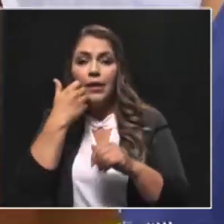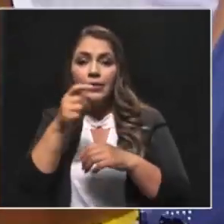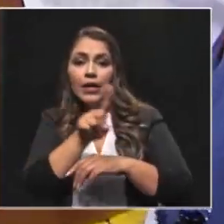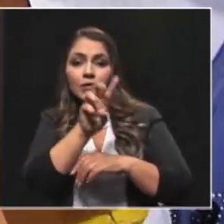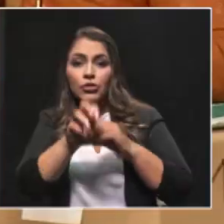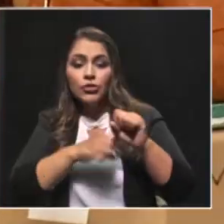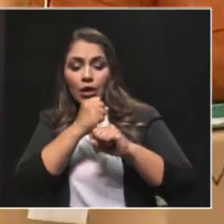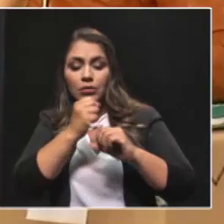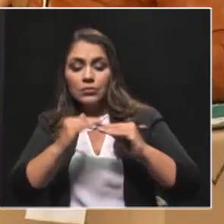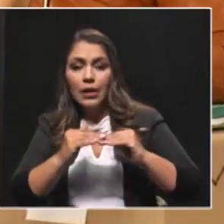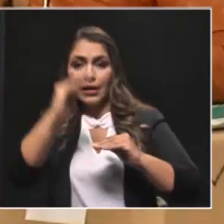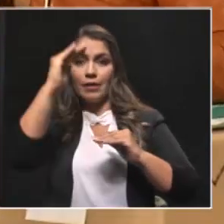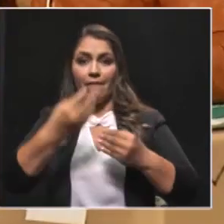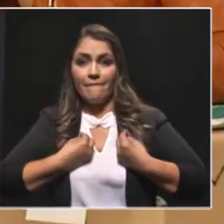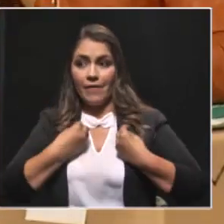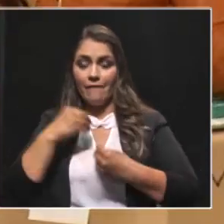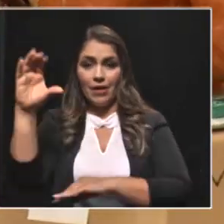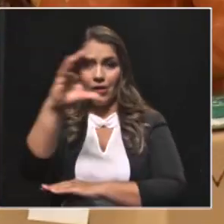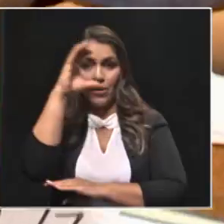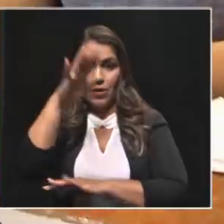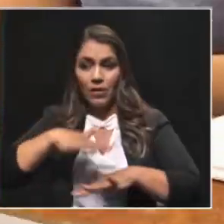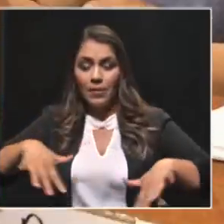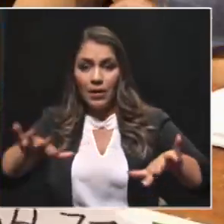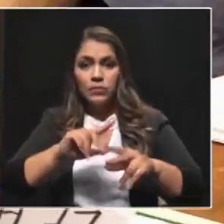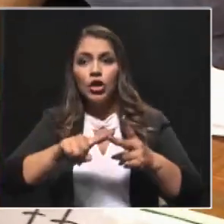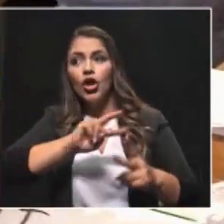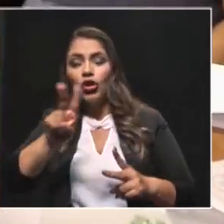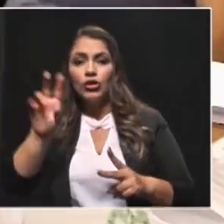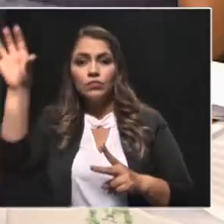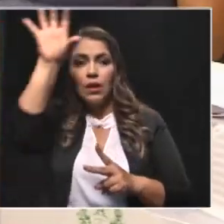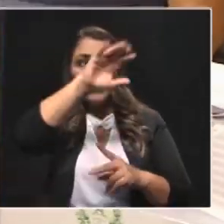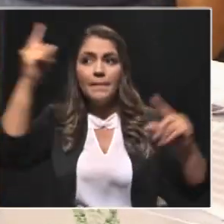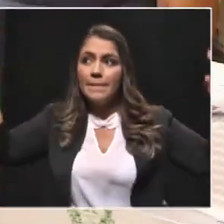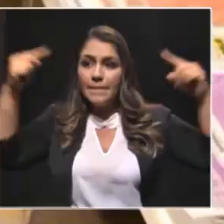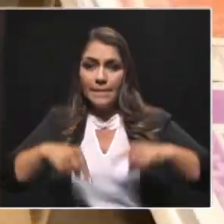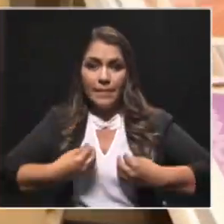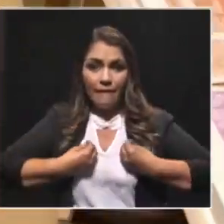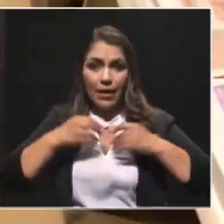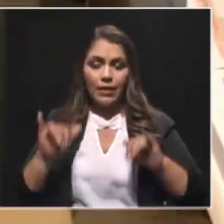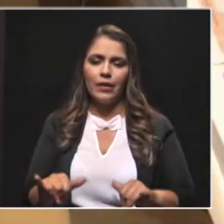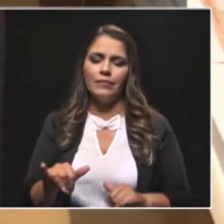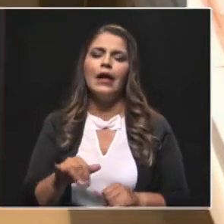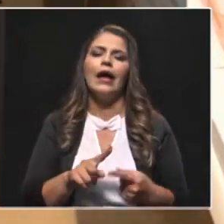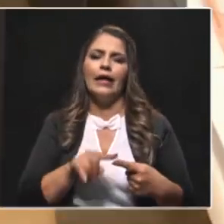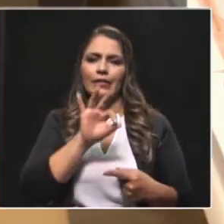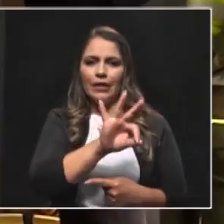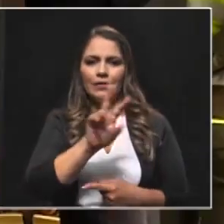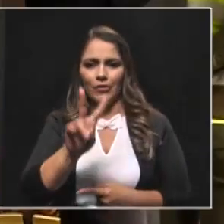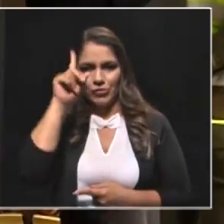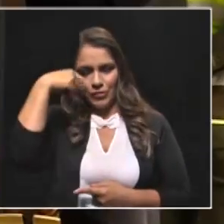censo electoral, que vivan en el país, y los extranjeros residentes en Colombia elegirán 32